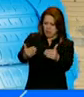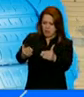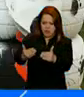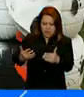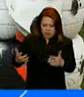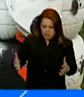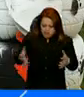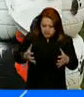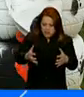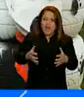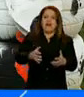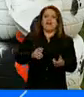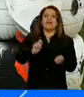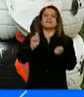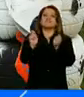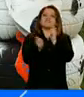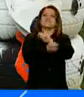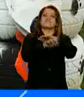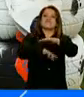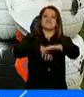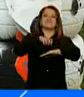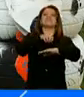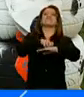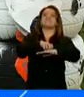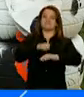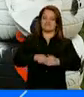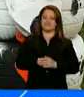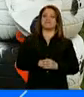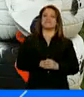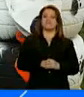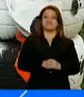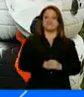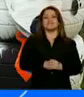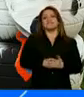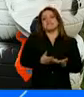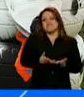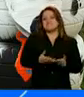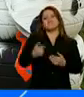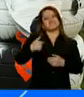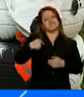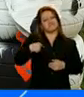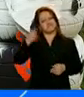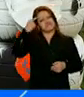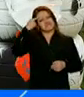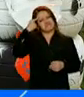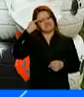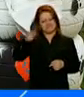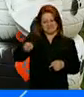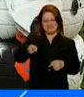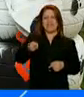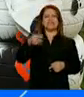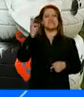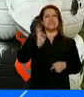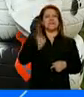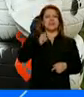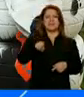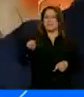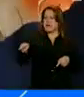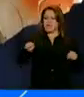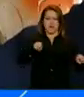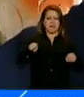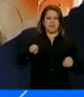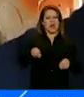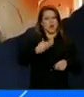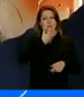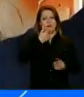cualquier punto. Nosotros pues lo que quisimos hacer es, pues bueno, démosles una utilidad, cambiémosles el uso y creemos puntos ecológicos.